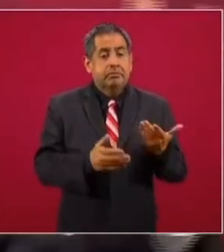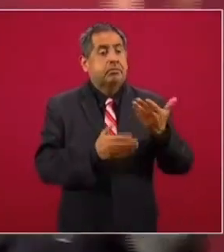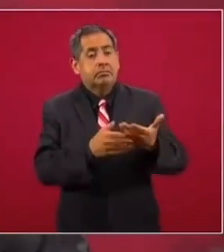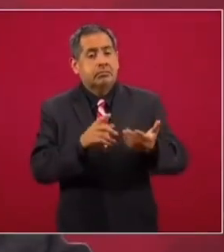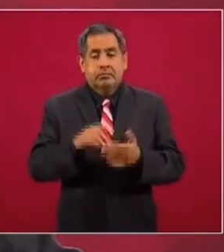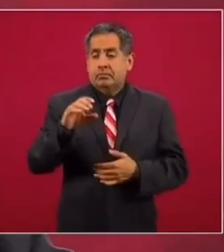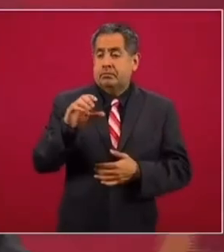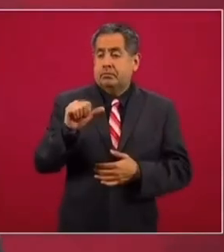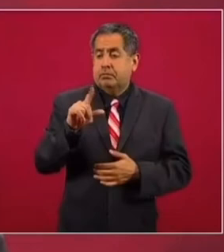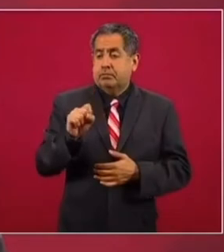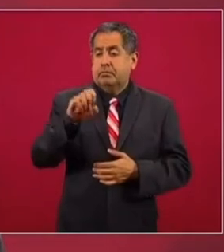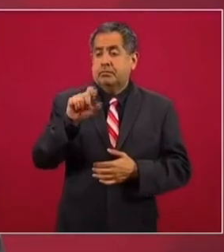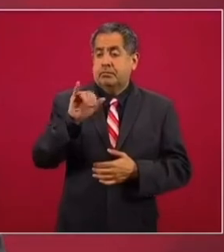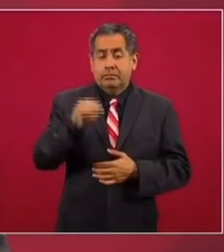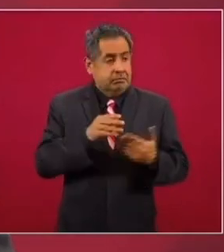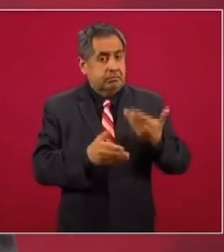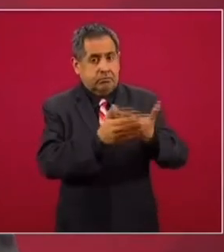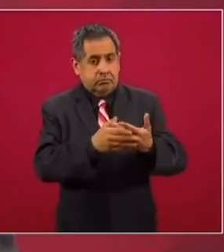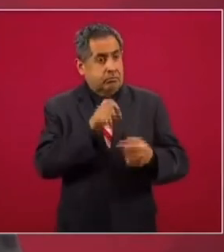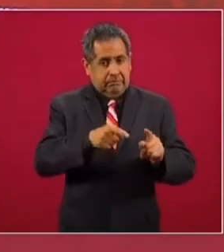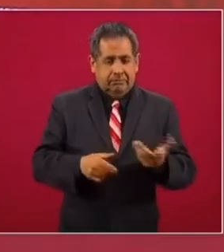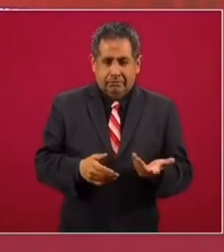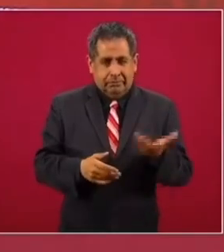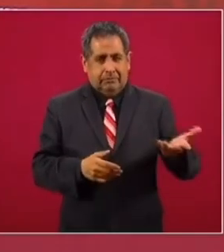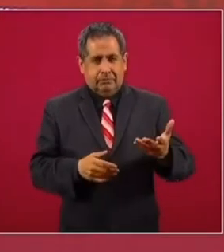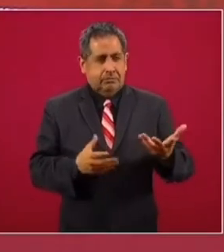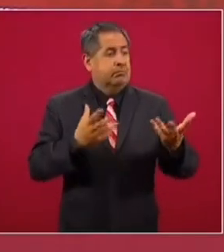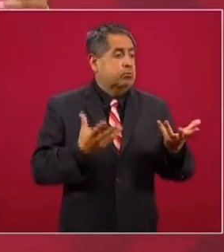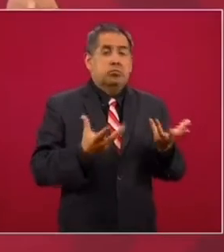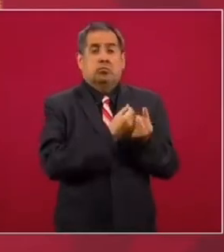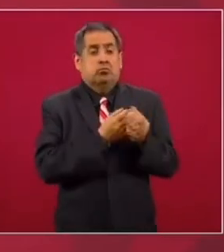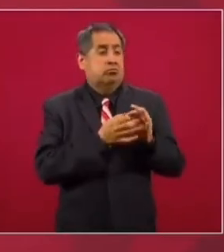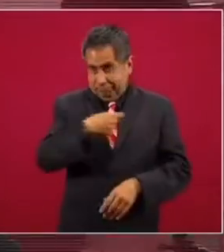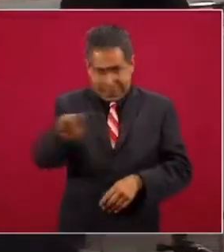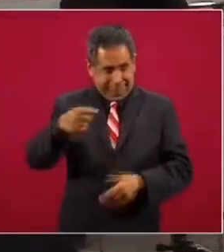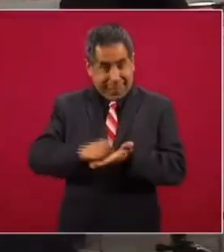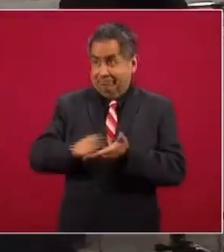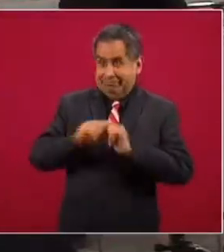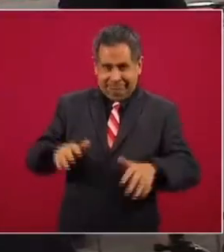propusieron a Carlos Slim que fuese candidato de unidad.